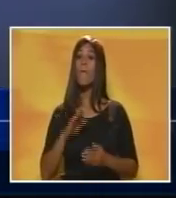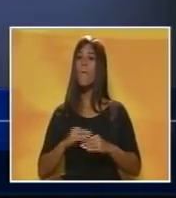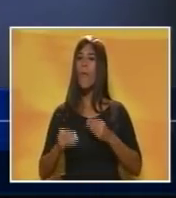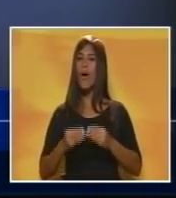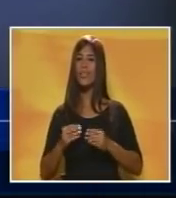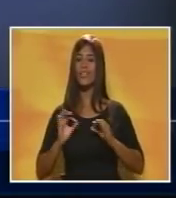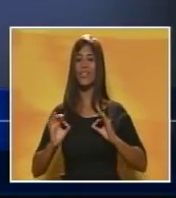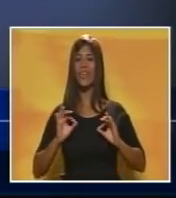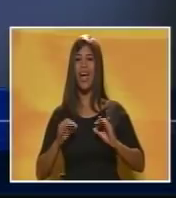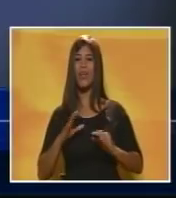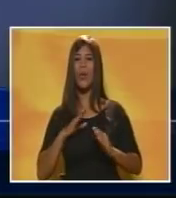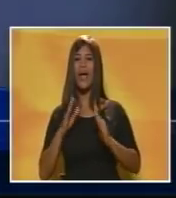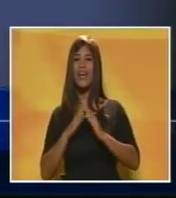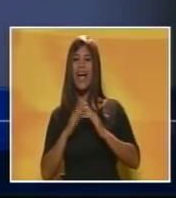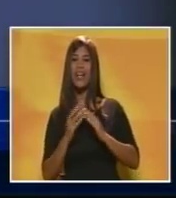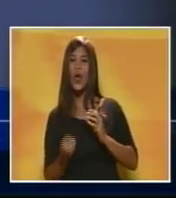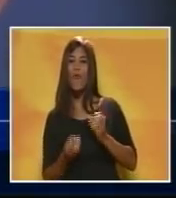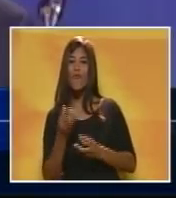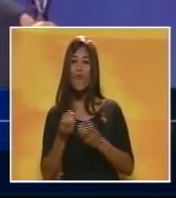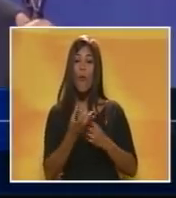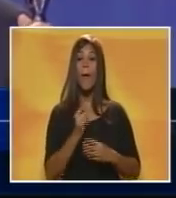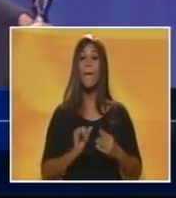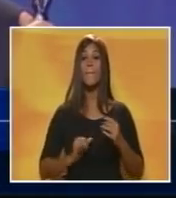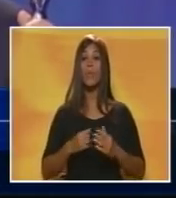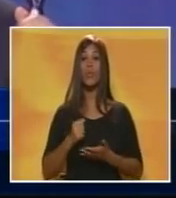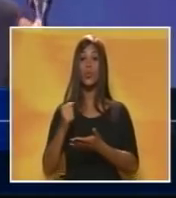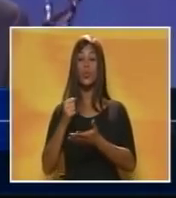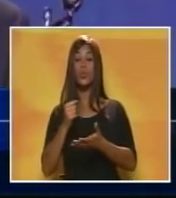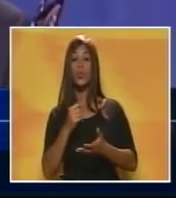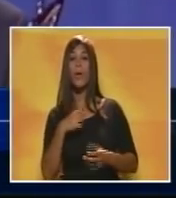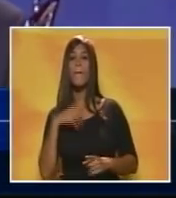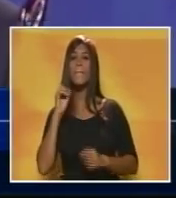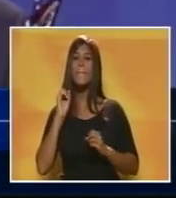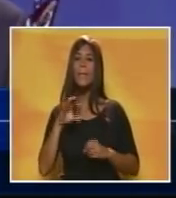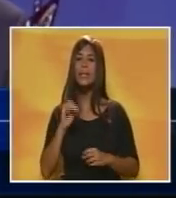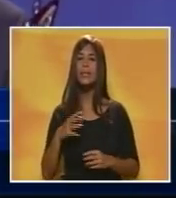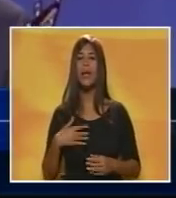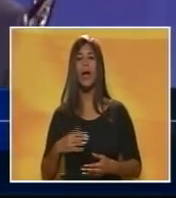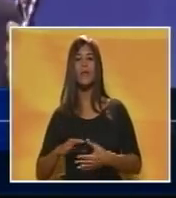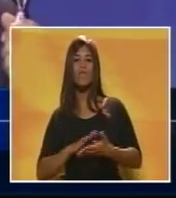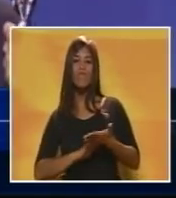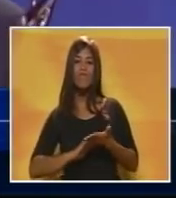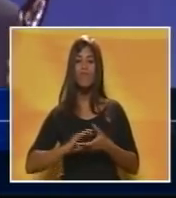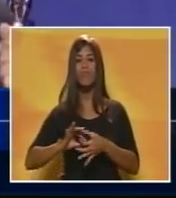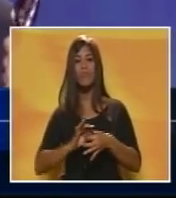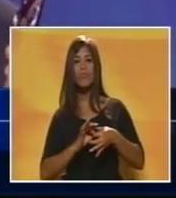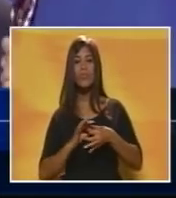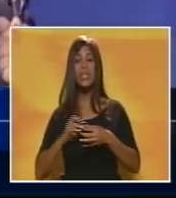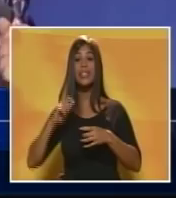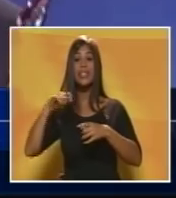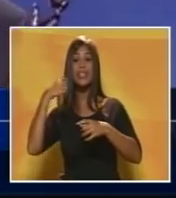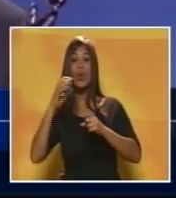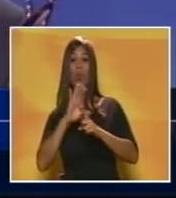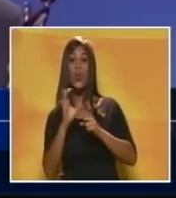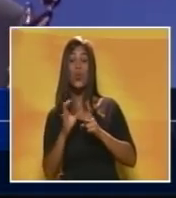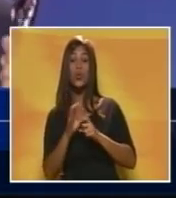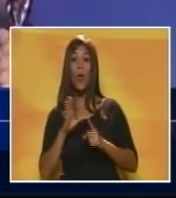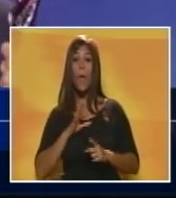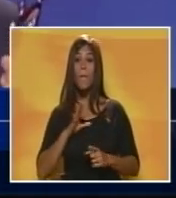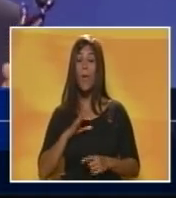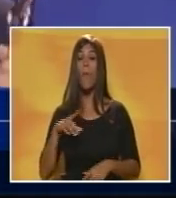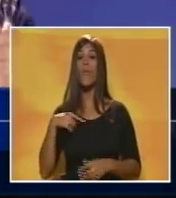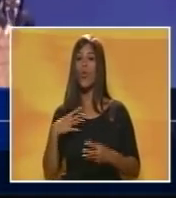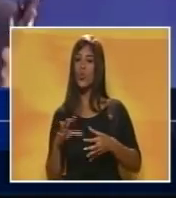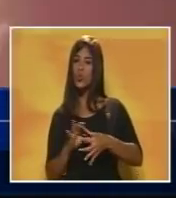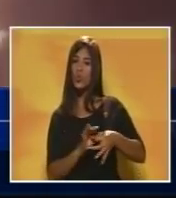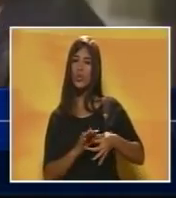papel en La Casa de las Flores. Esta entrega cuenta además con un mensaje solidario muy comprometido: el cine y la cultura iberoamericana unidos